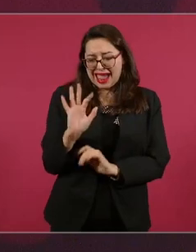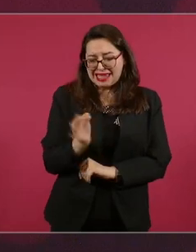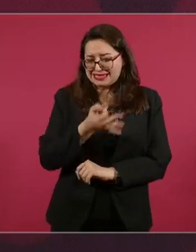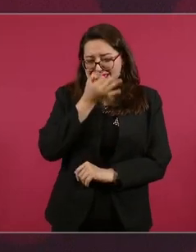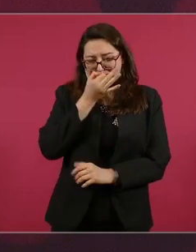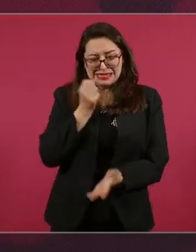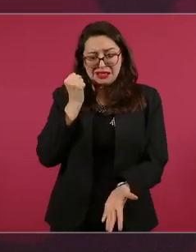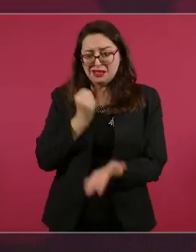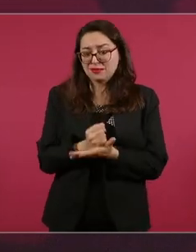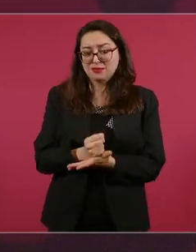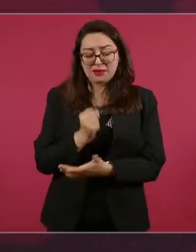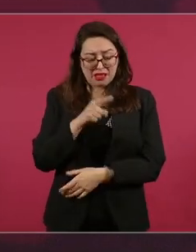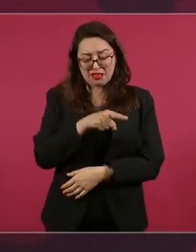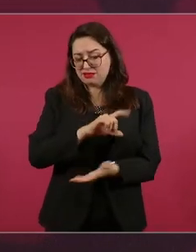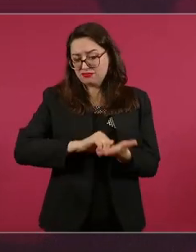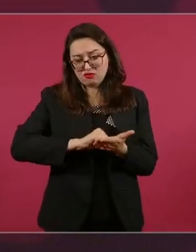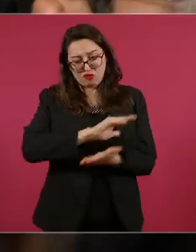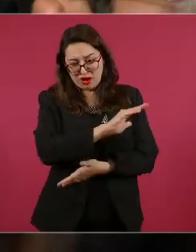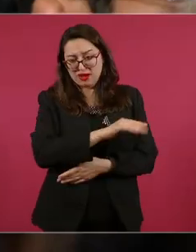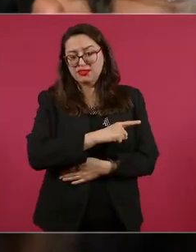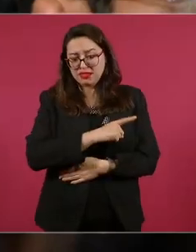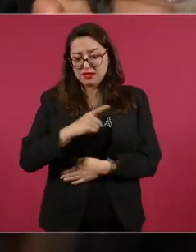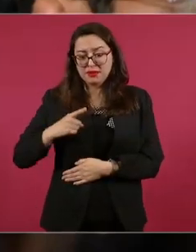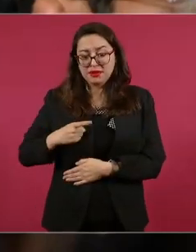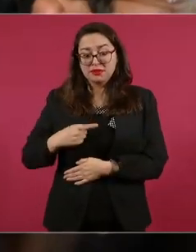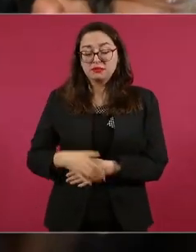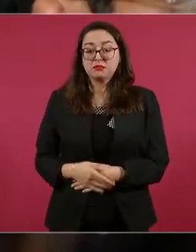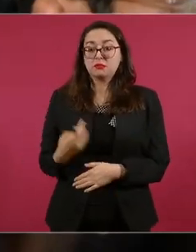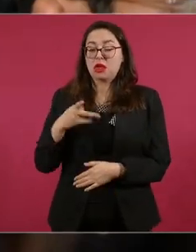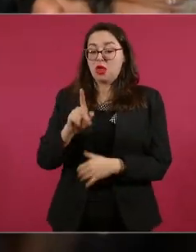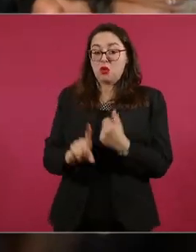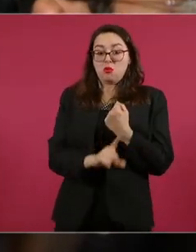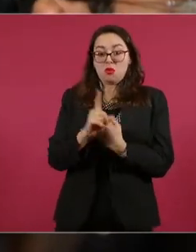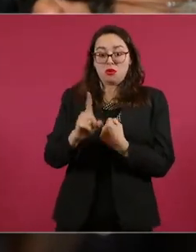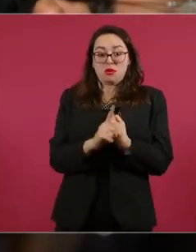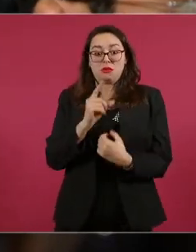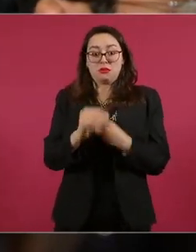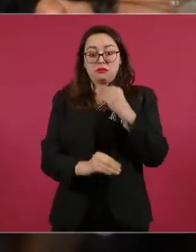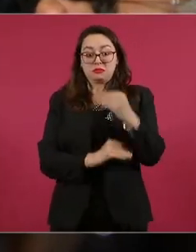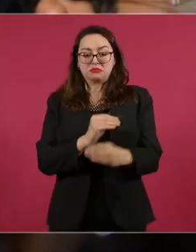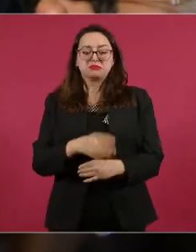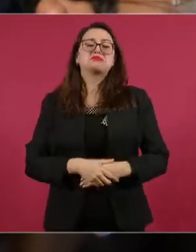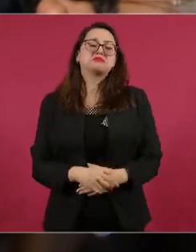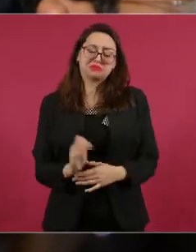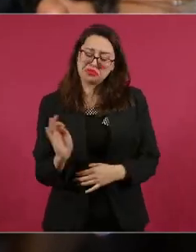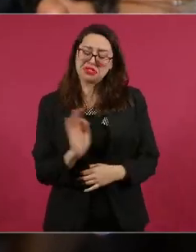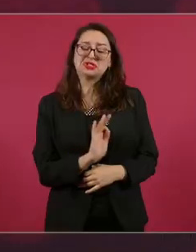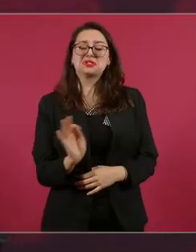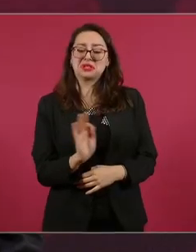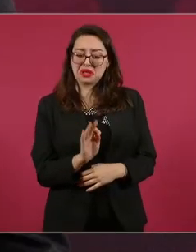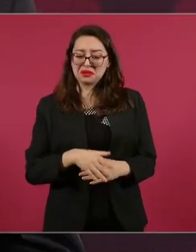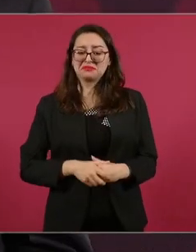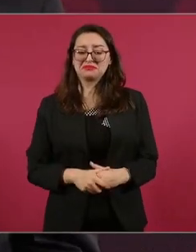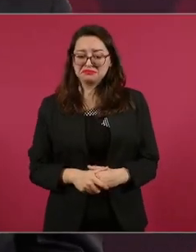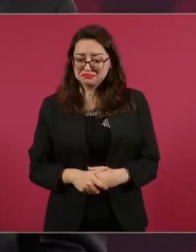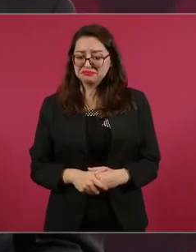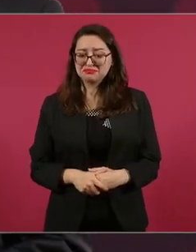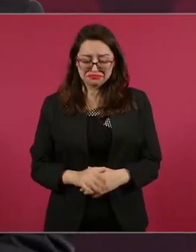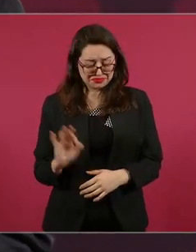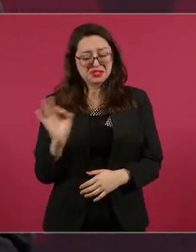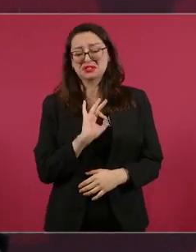Está por declararse. Sí. Pero no va a haber ningún problema con el tema de… Puede que haber, no, porque todo mundo tiene